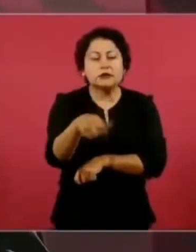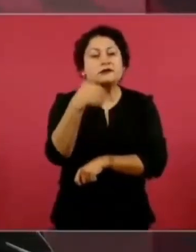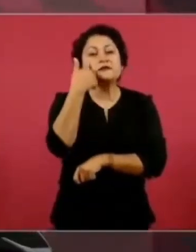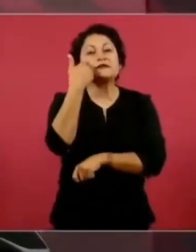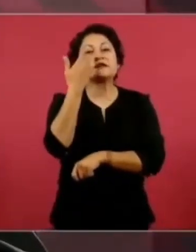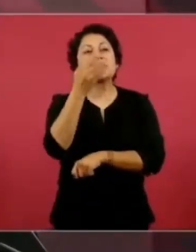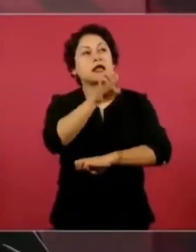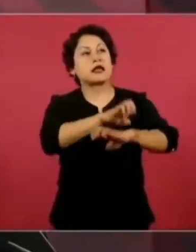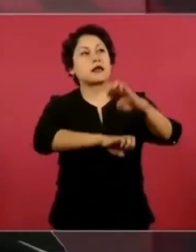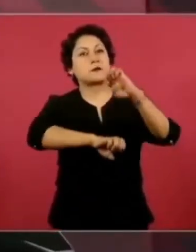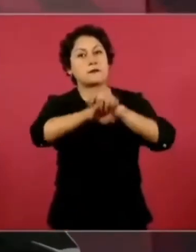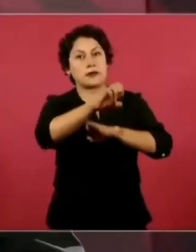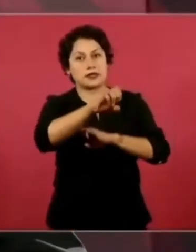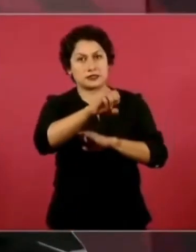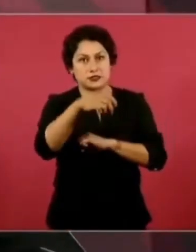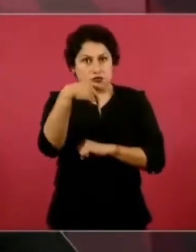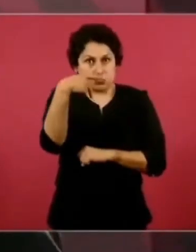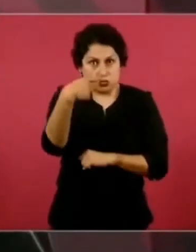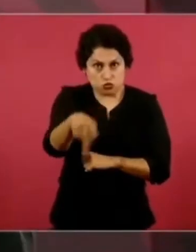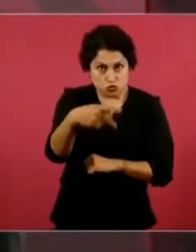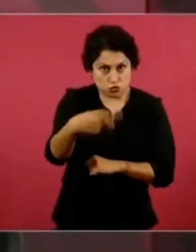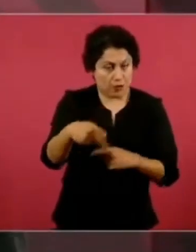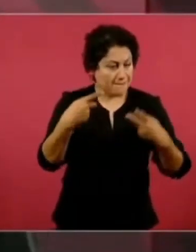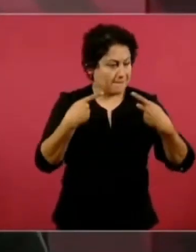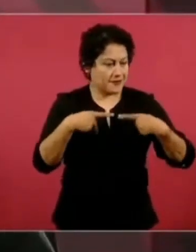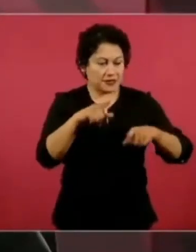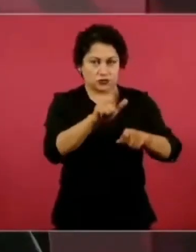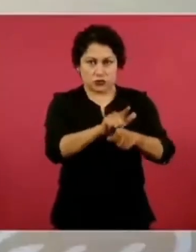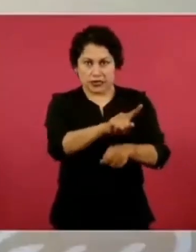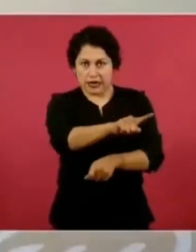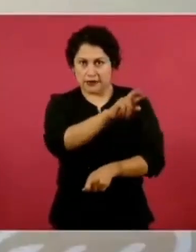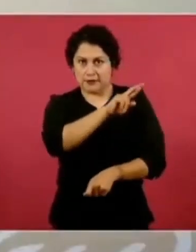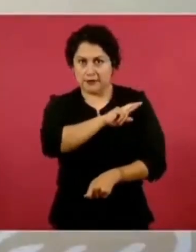particulares extranjeras y que